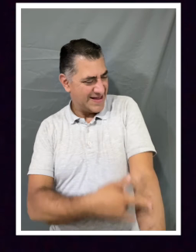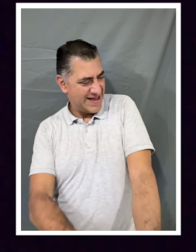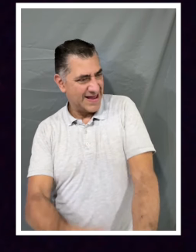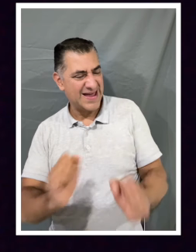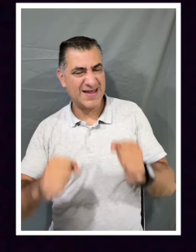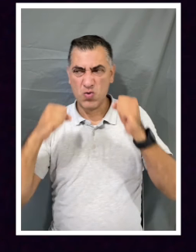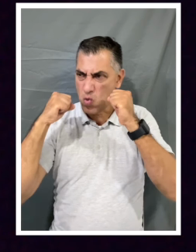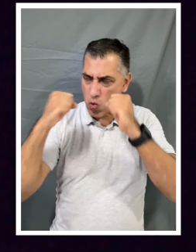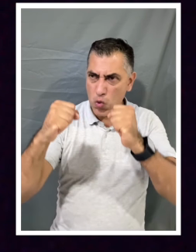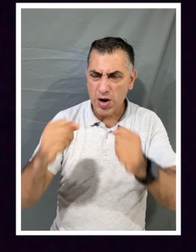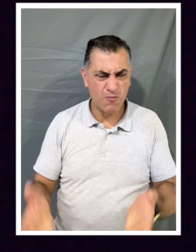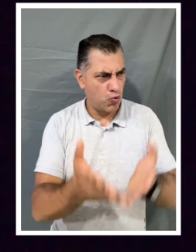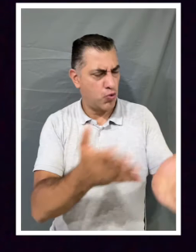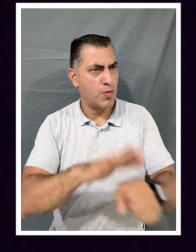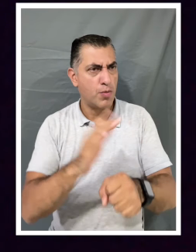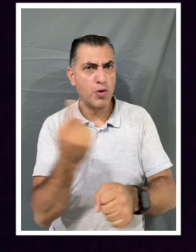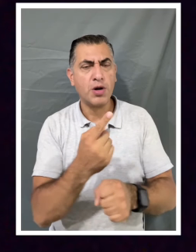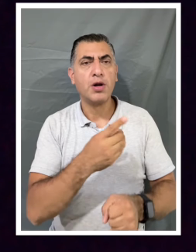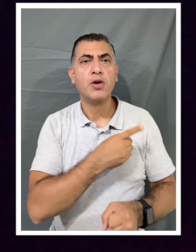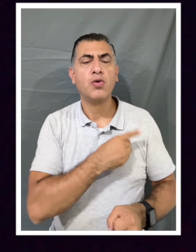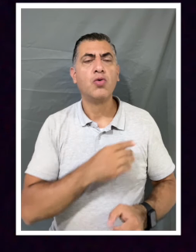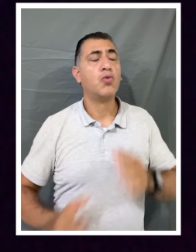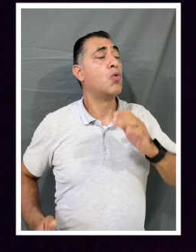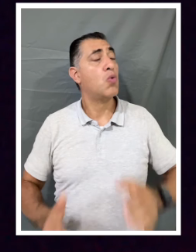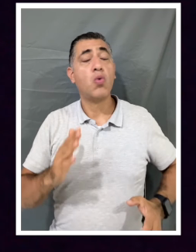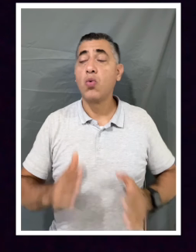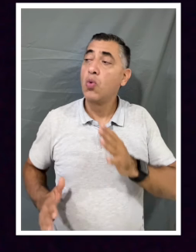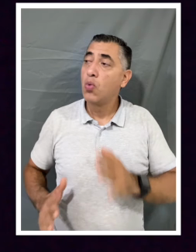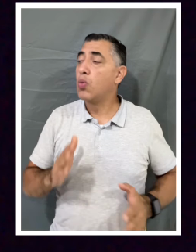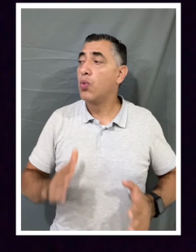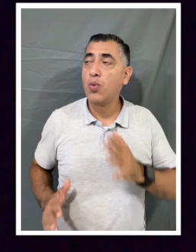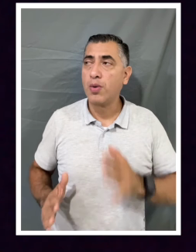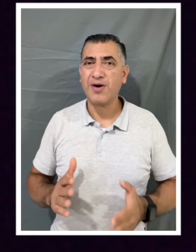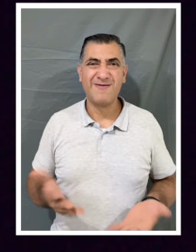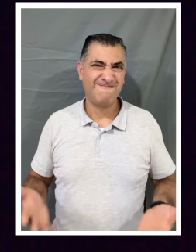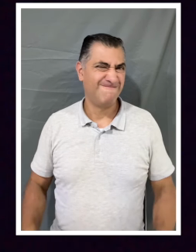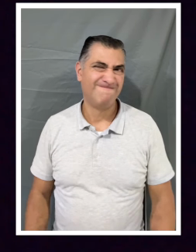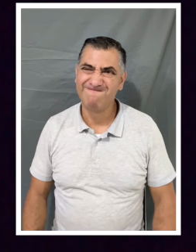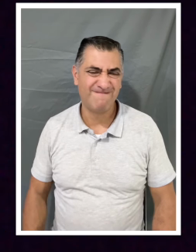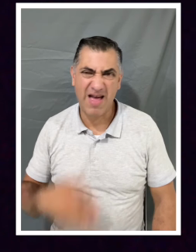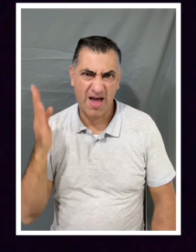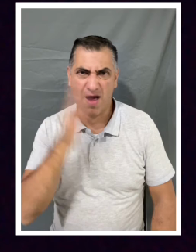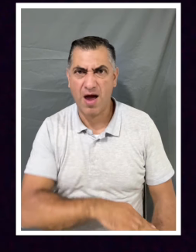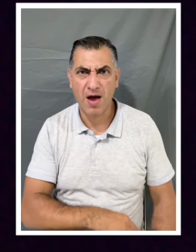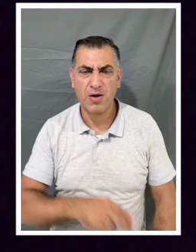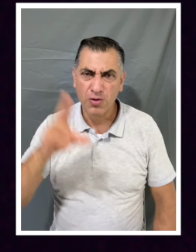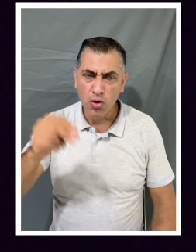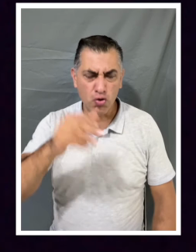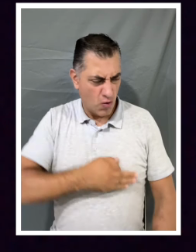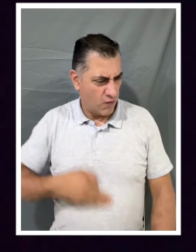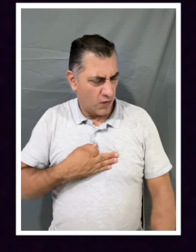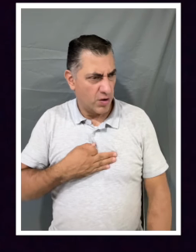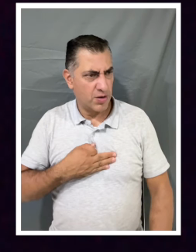brazos pues se esfuercen más porque nada más iban así como que se movían Es ridículo tú